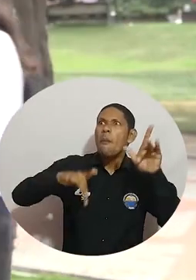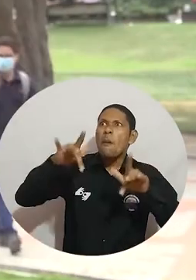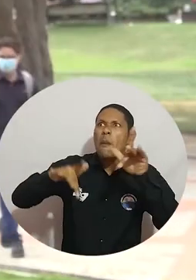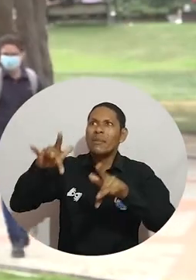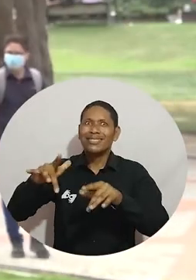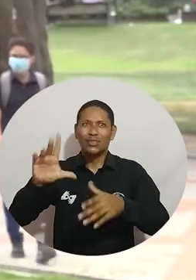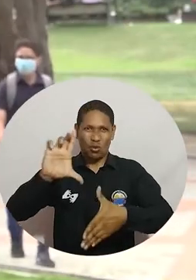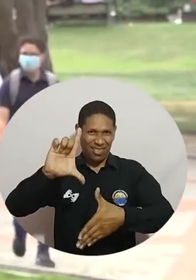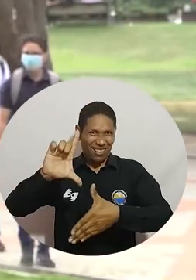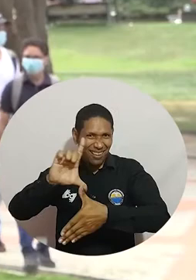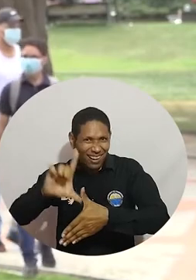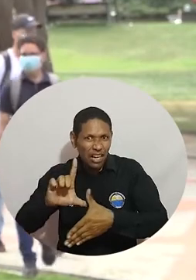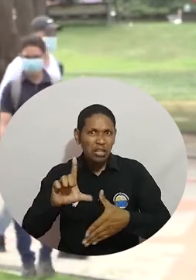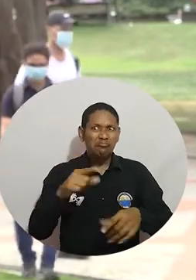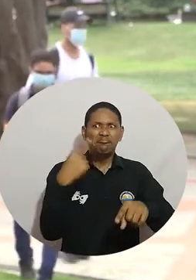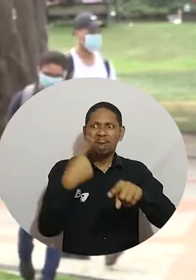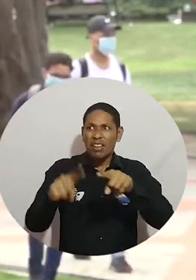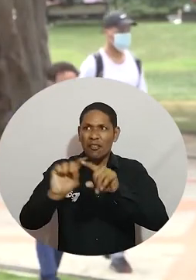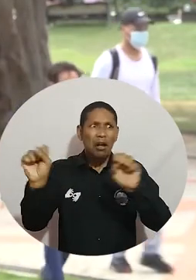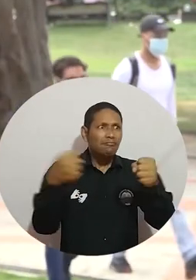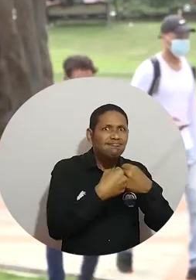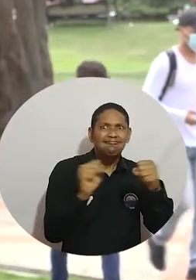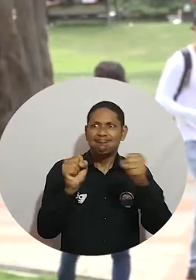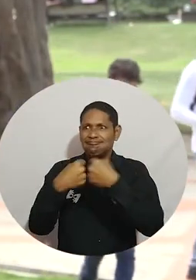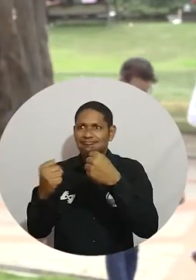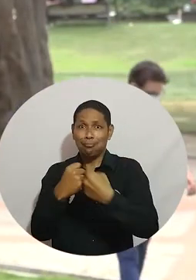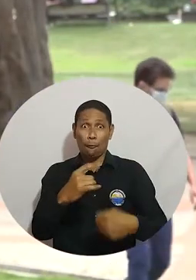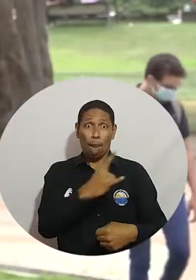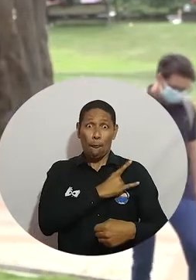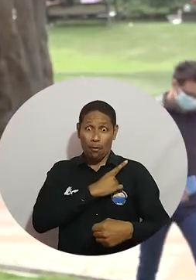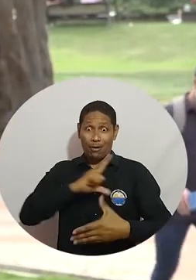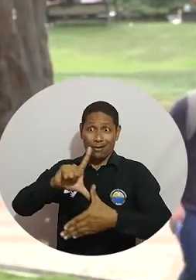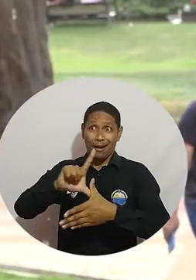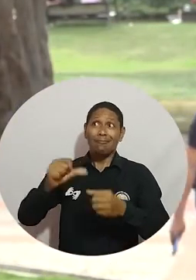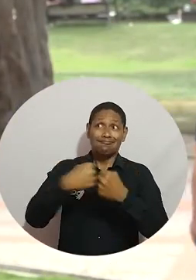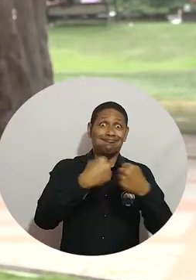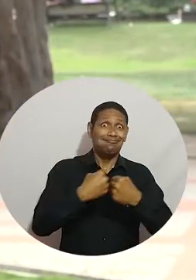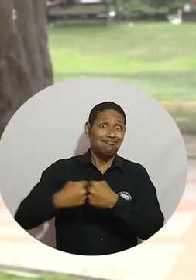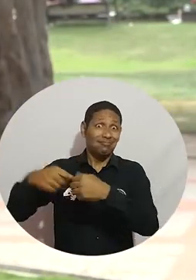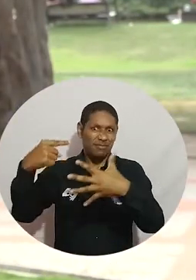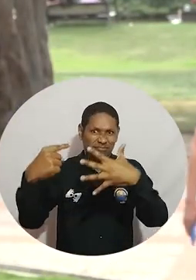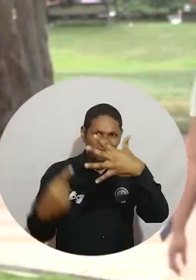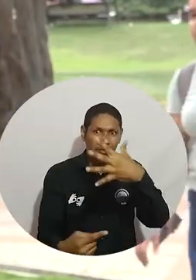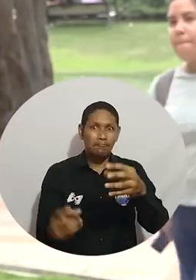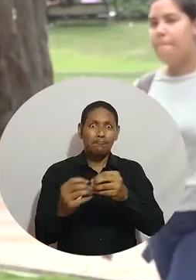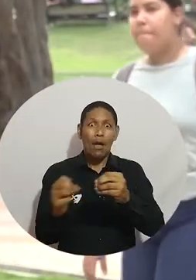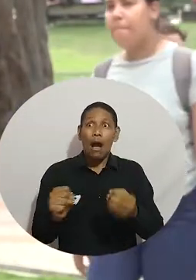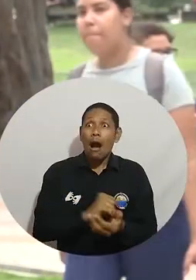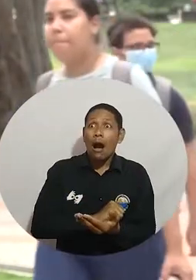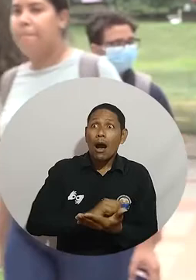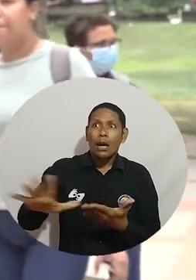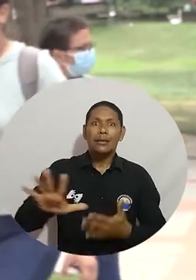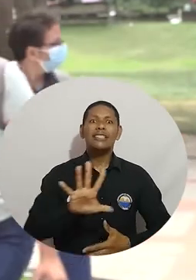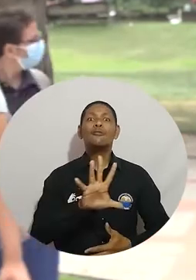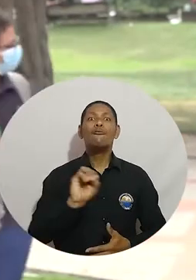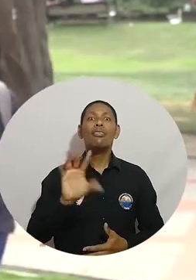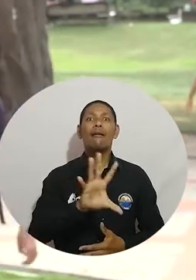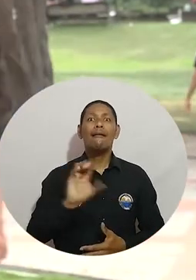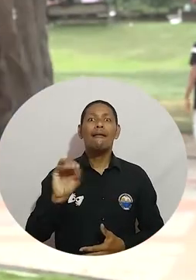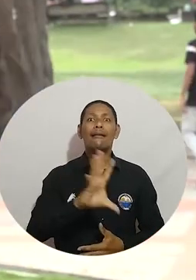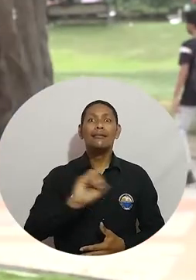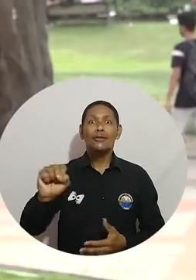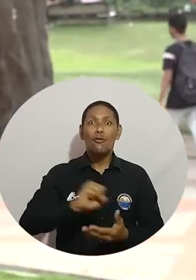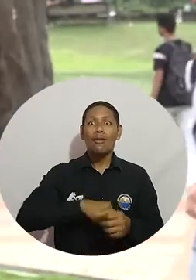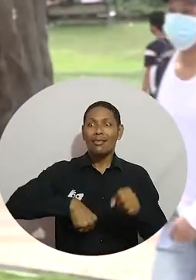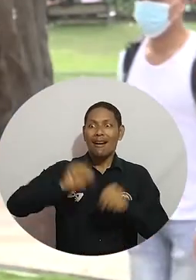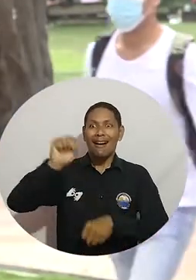América Latina en los diferentes programas, en los diferentes convenios que tienen con universidades de América Latina y las becas que ellos otorgan son